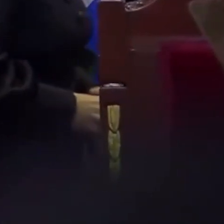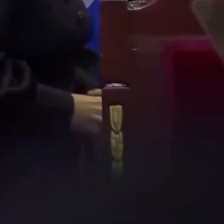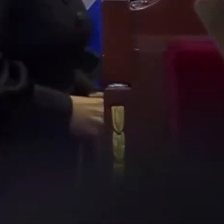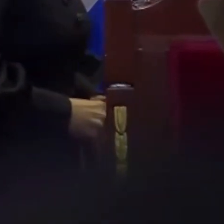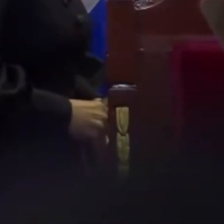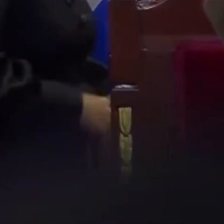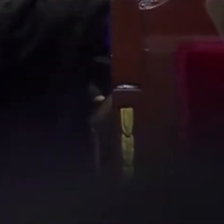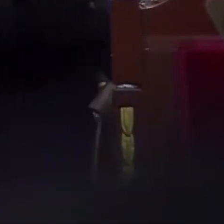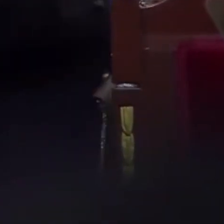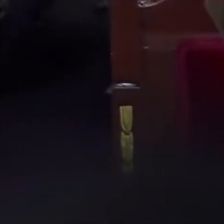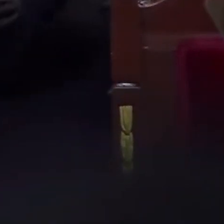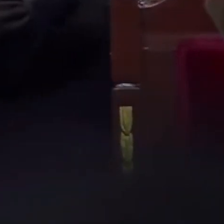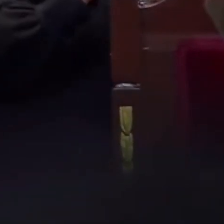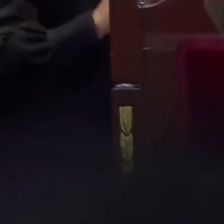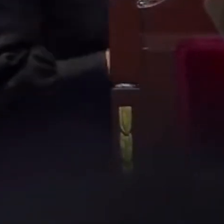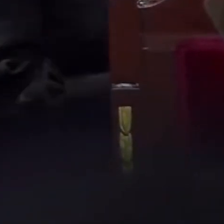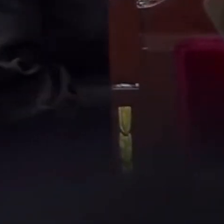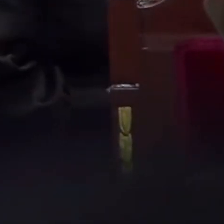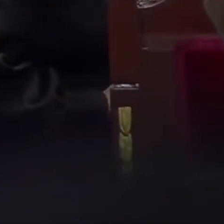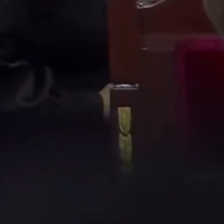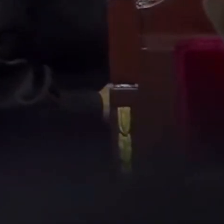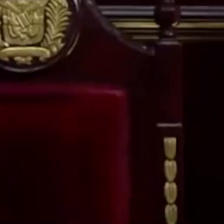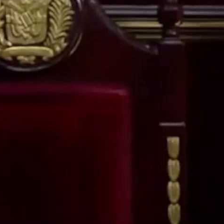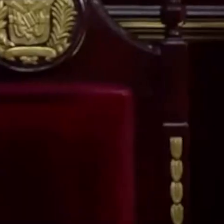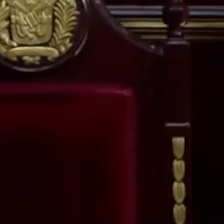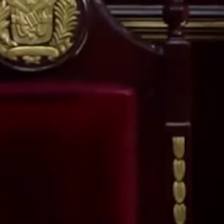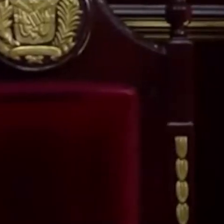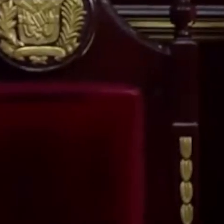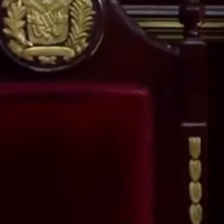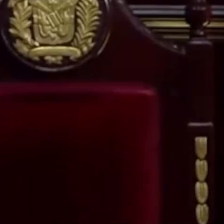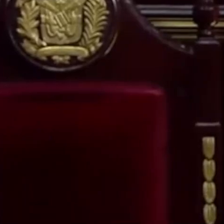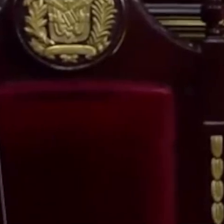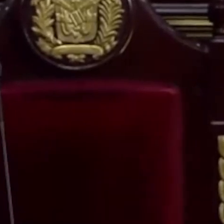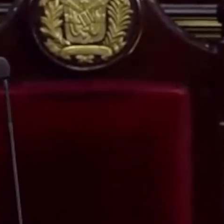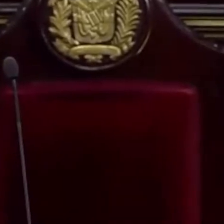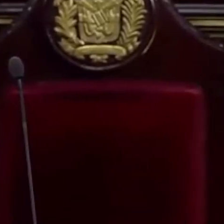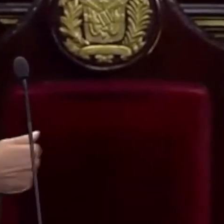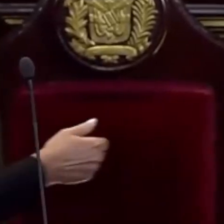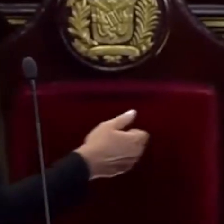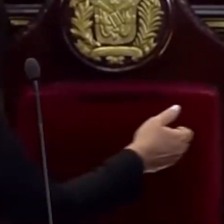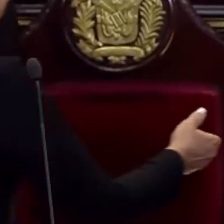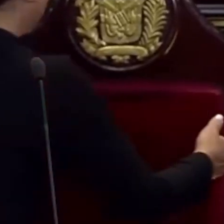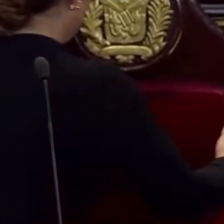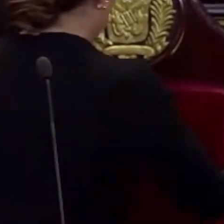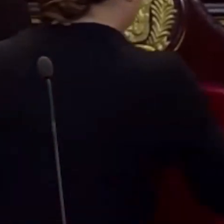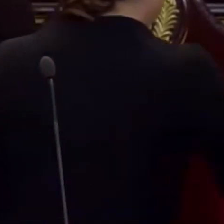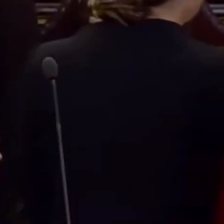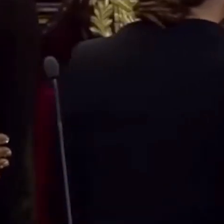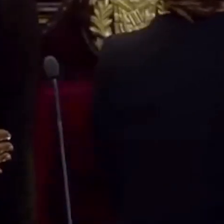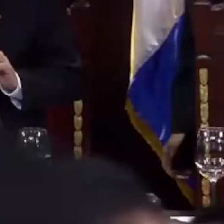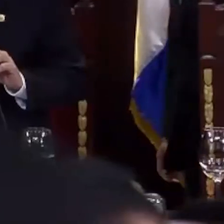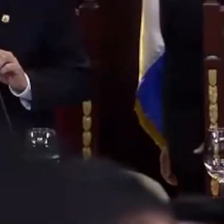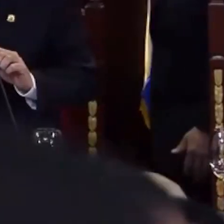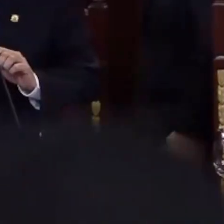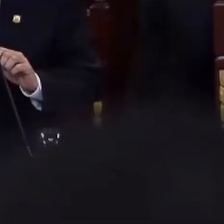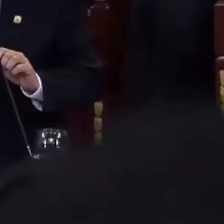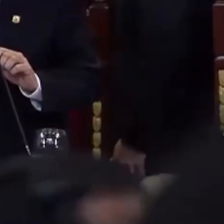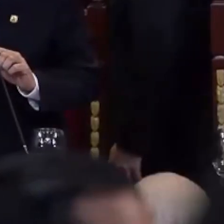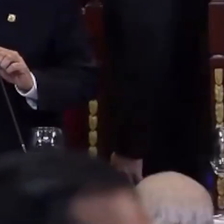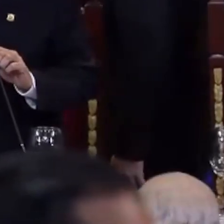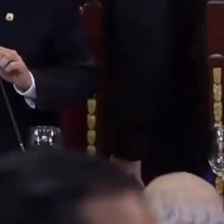los trabajos correspondientes a esta reunión conjunta de las cámaras convocadas